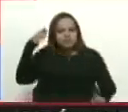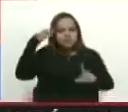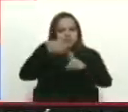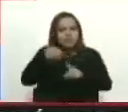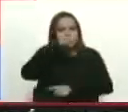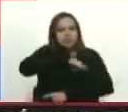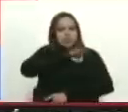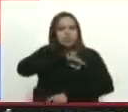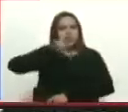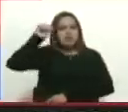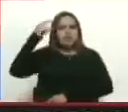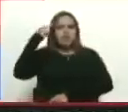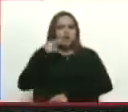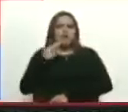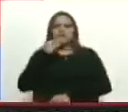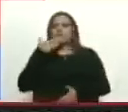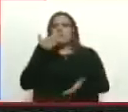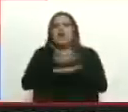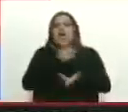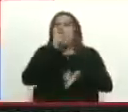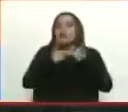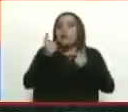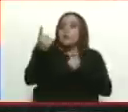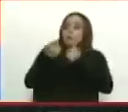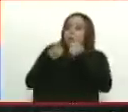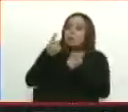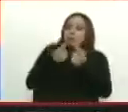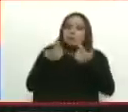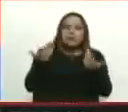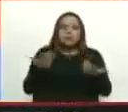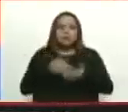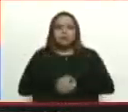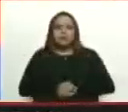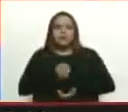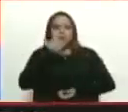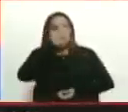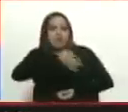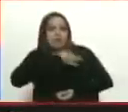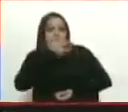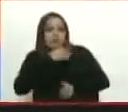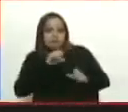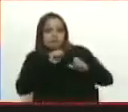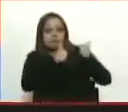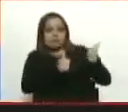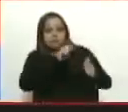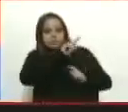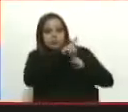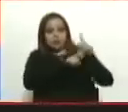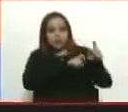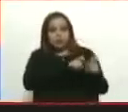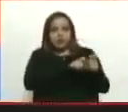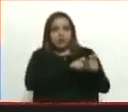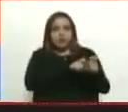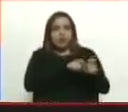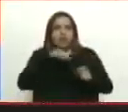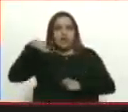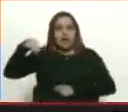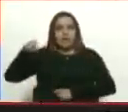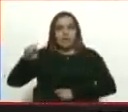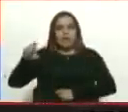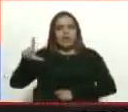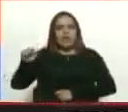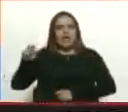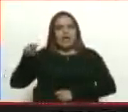socialismo bolivariano. Muchísimas gracias. Si hay alguna pregunta... Muy buenas tardes. Iniciamos el ciclo de preguntas con Melanie Castillo